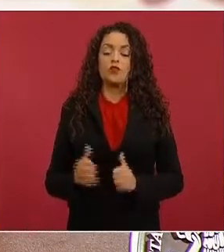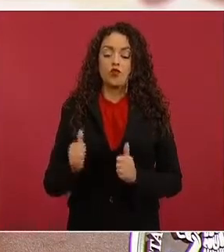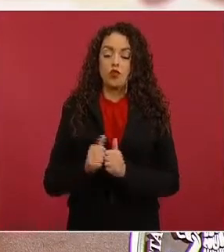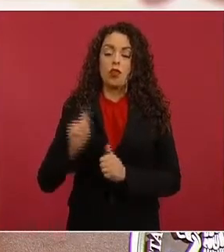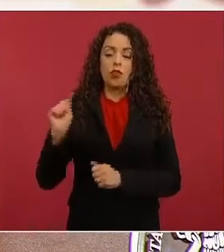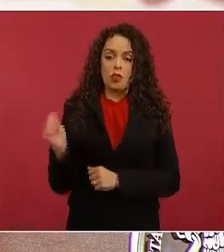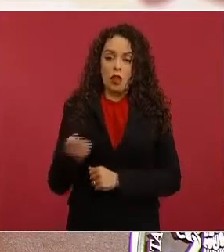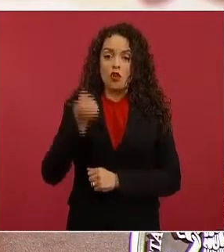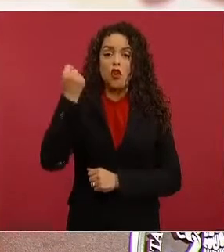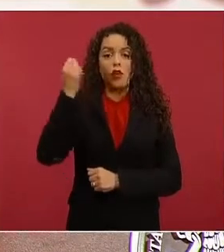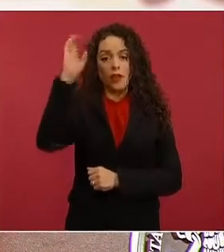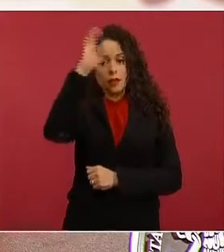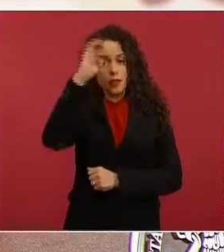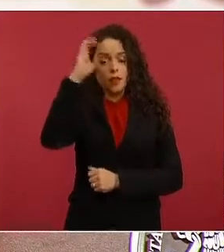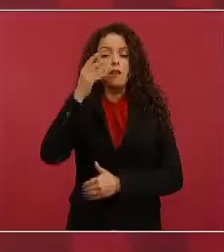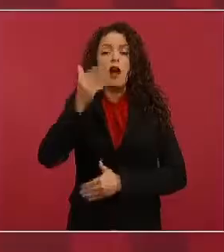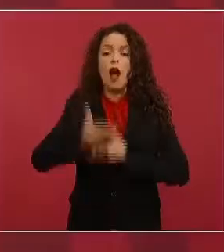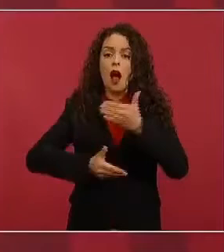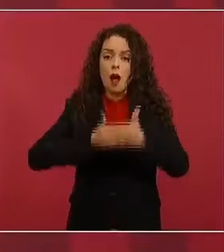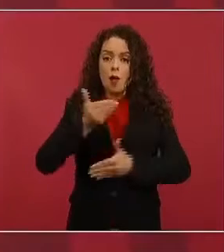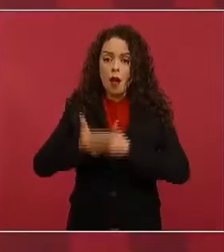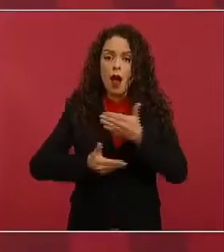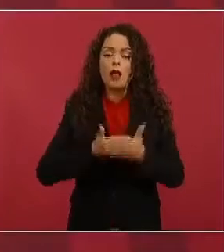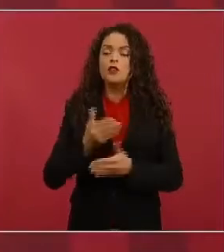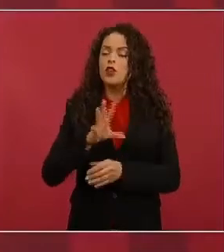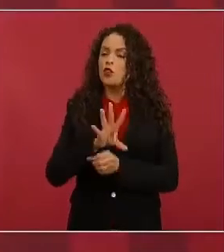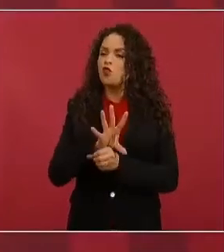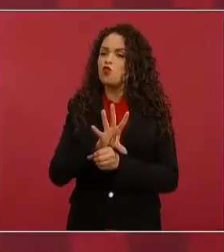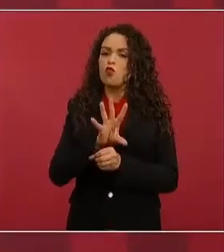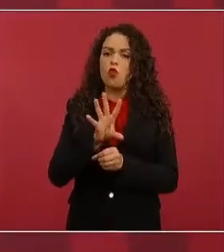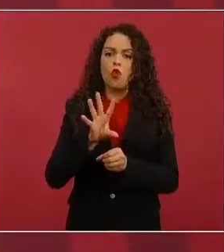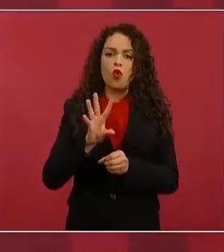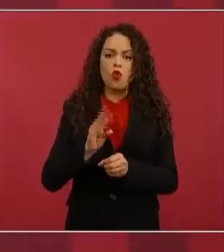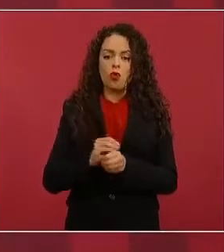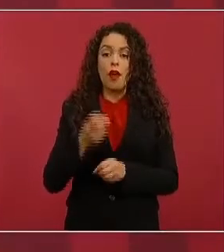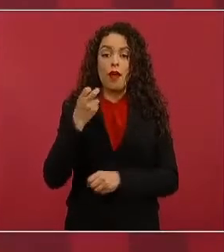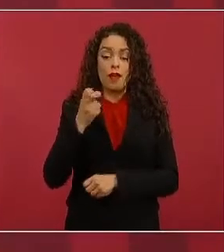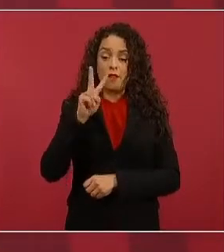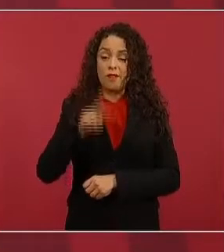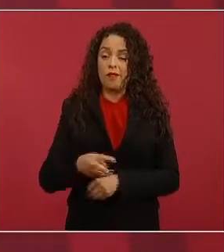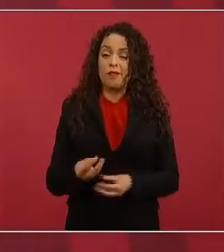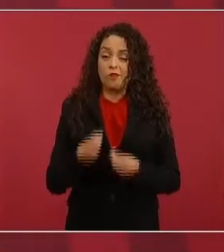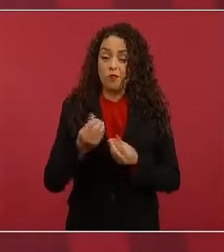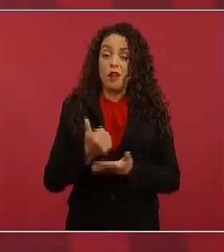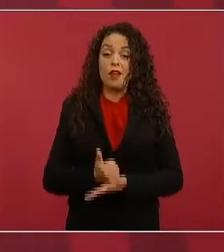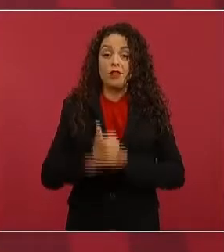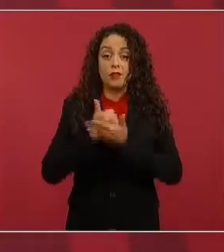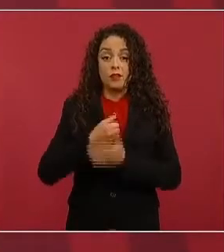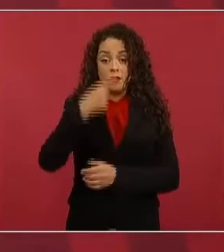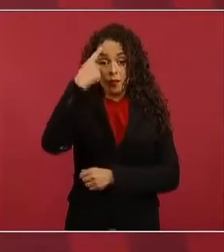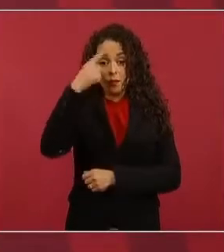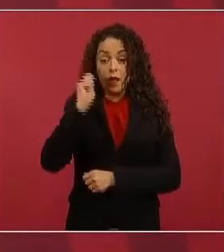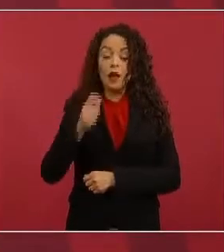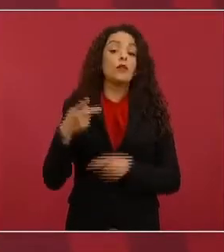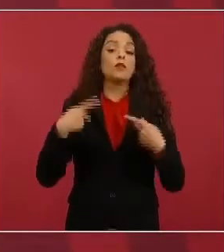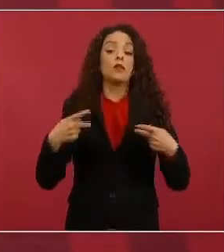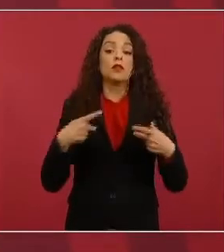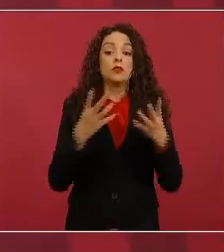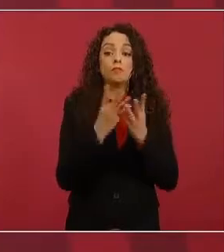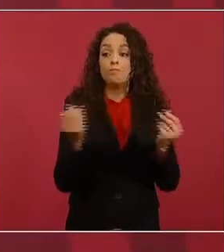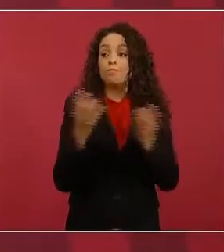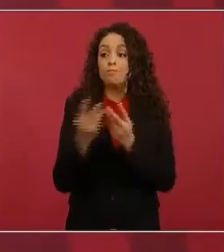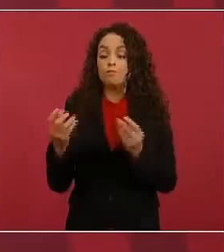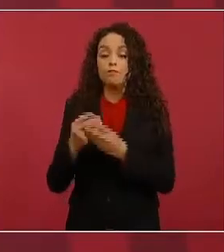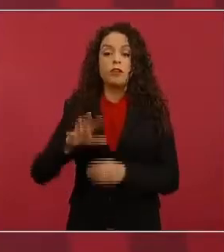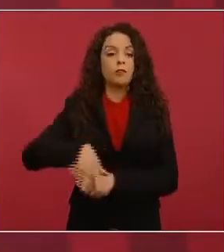avance científico. Es algo que va a ayudar mucho en la búsqueda